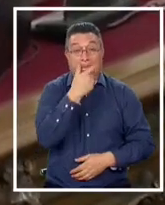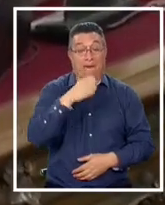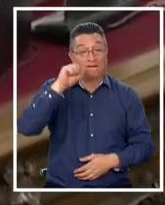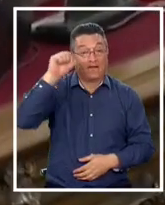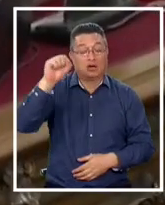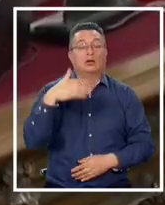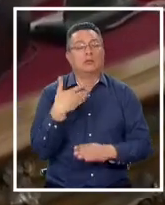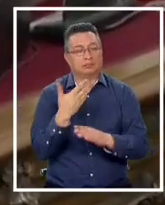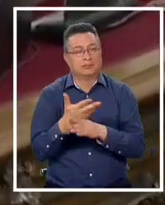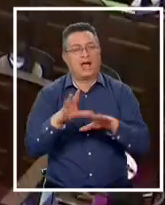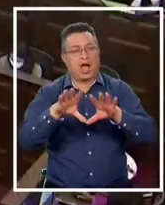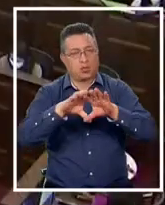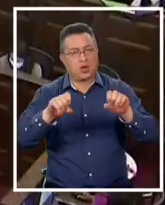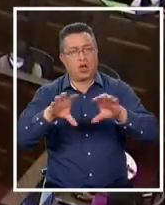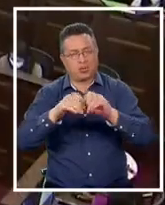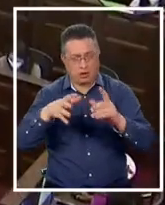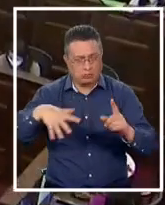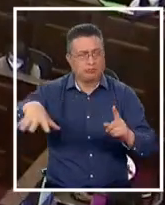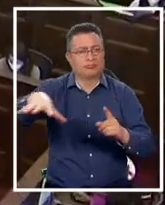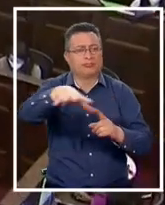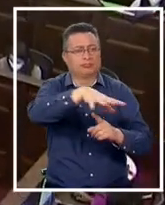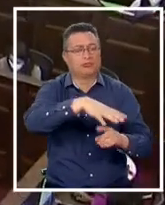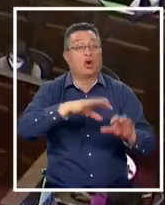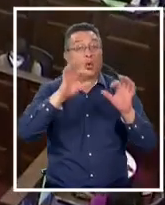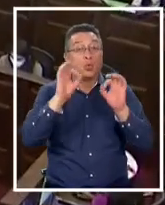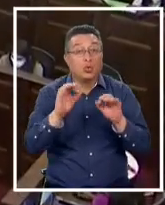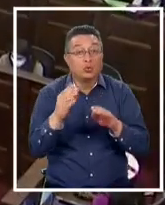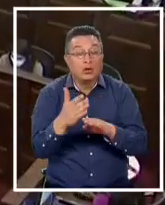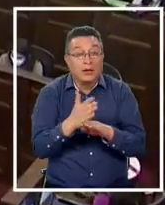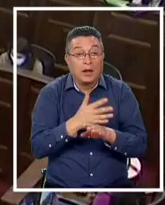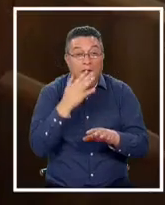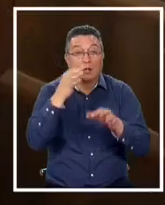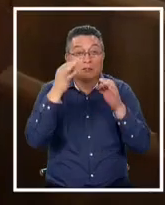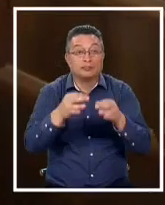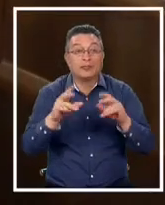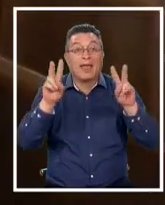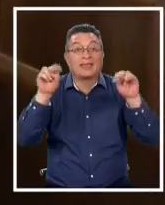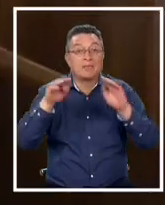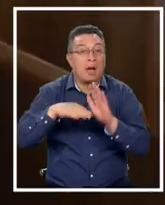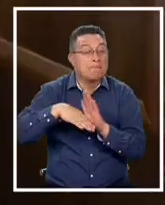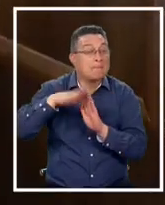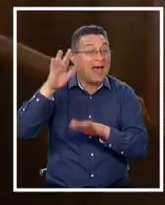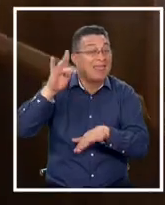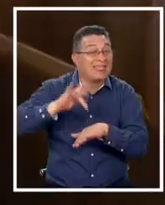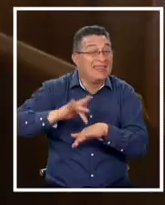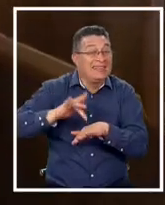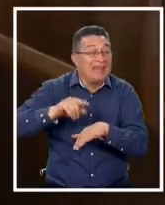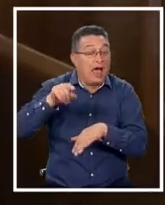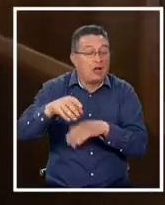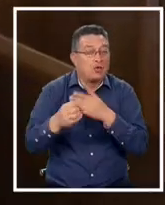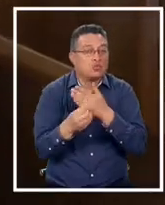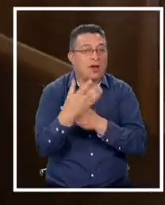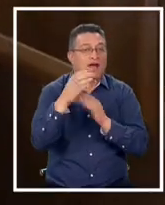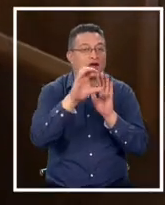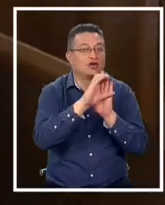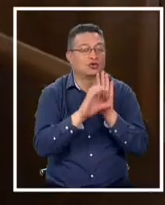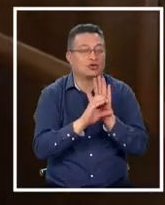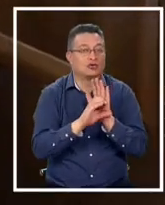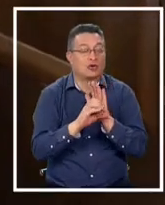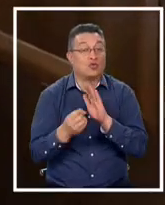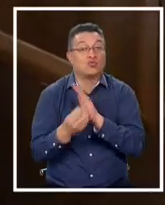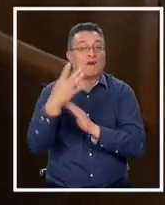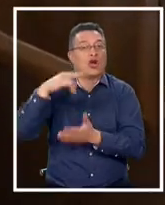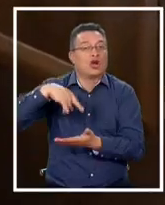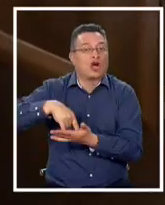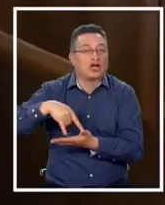a buscar acuerdos amplios. Mensaje que se da justo antes de la definición de los temas más sensibles de la nueva Constitución. El nuevo Congreso,